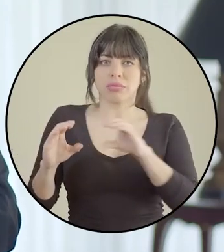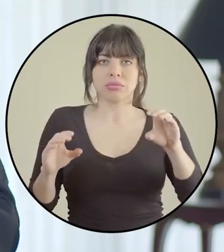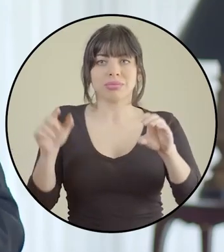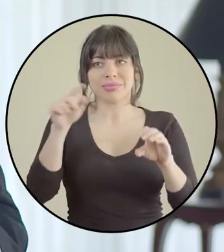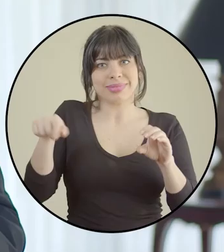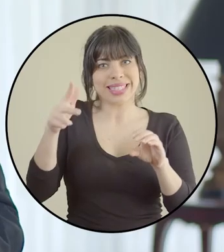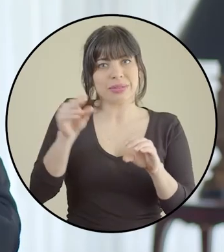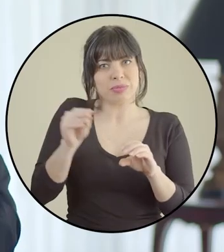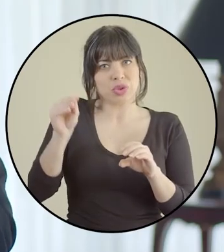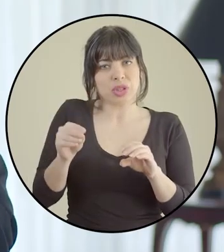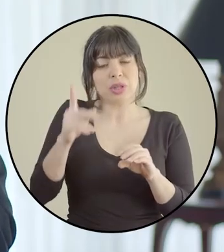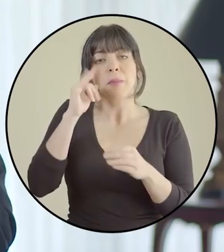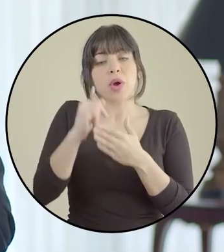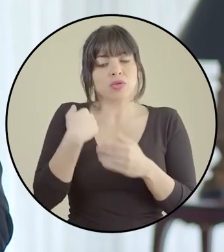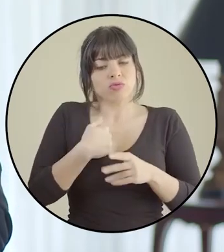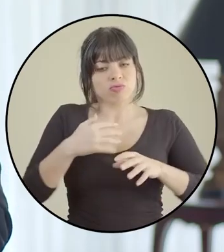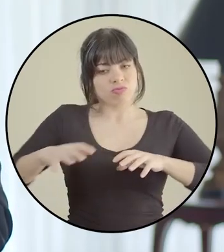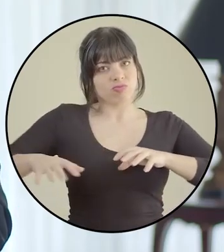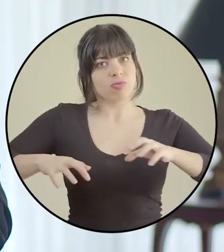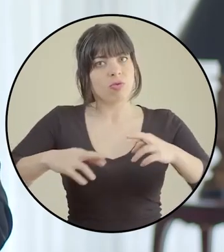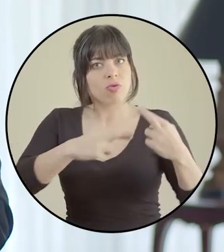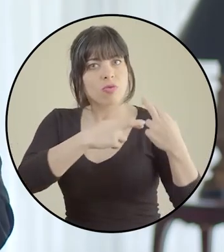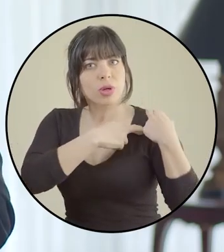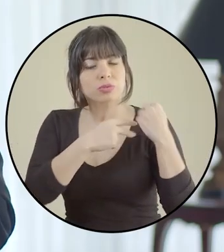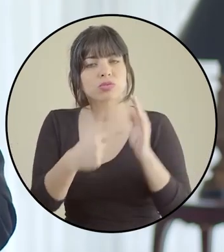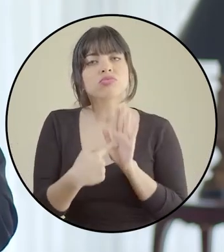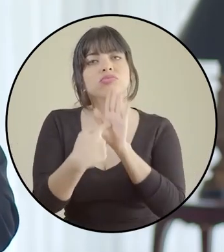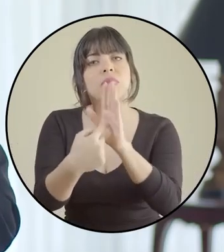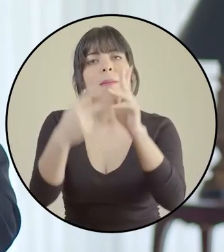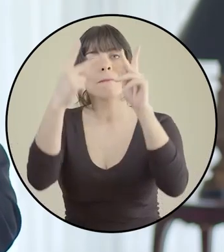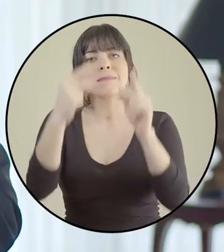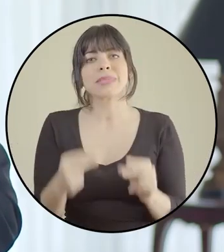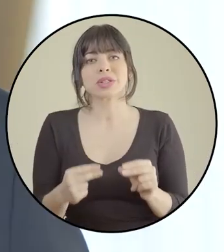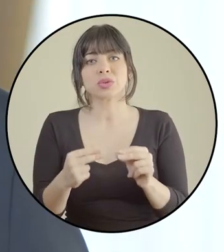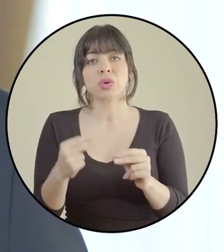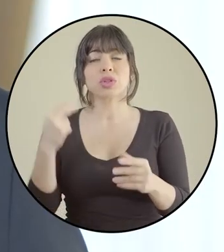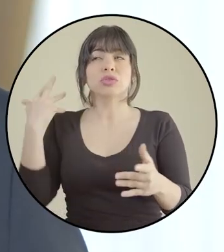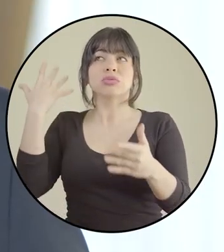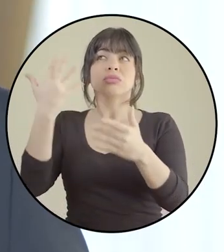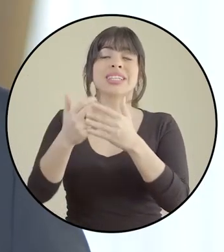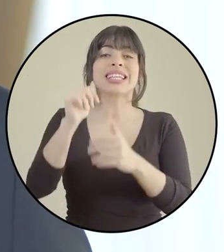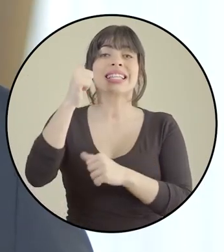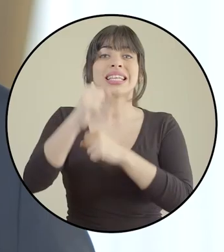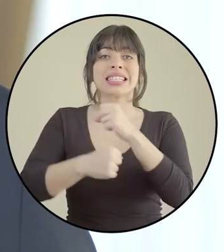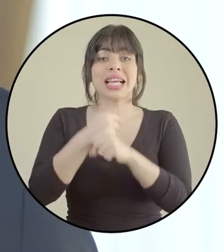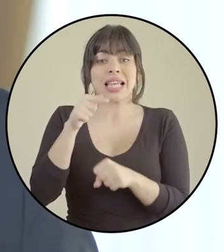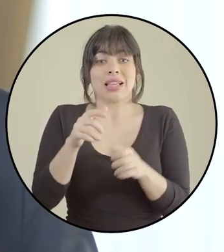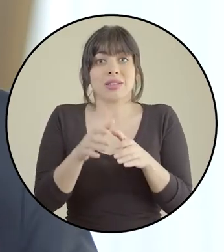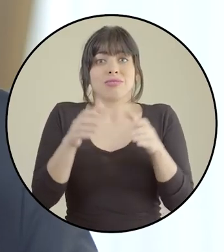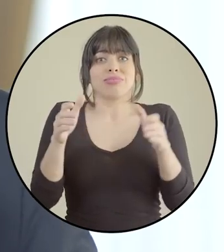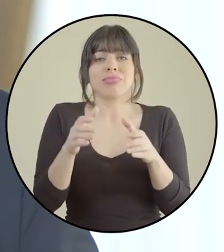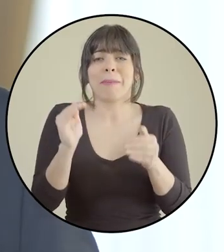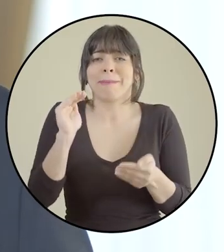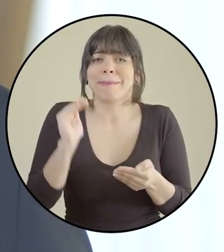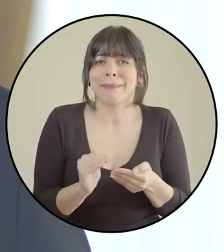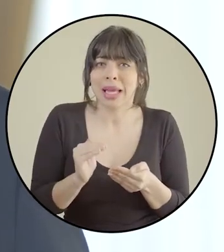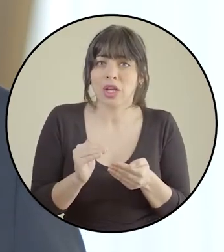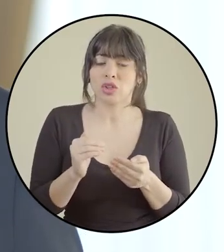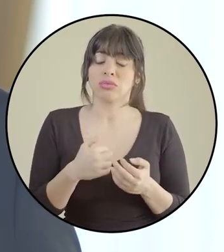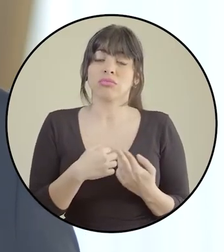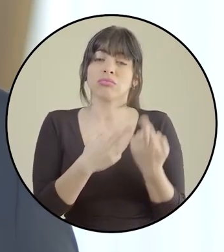De esta manera, actuamos con responsabilidad al presentar un presupuesto con el menor crecimiento en los últimos 10 años.